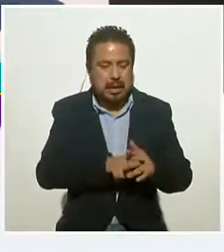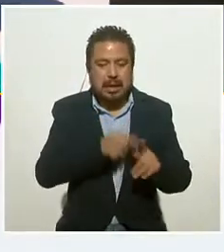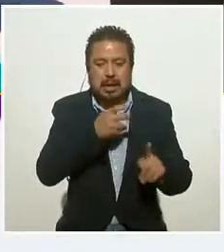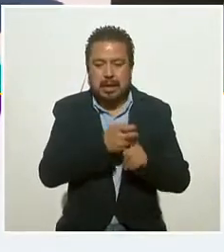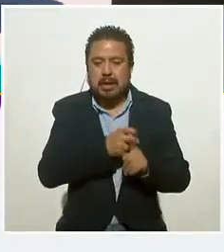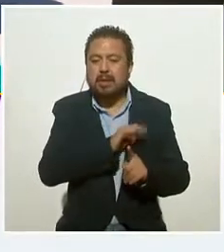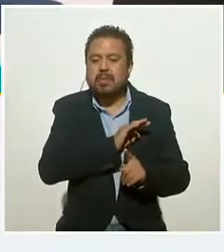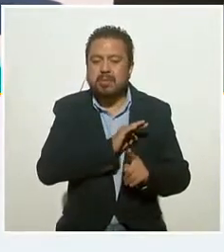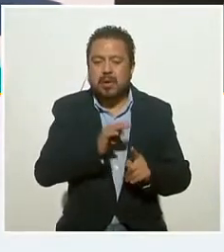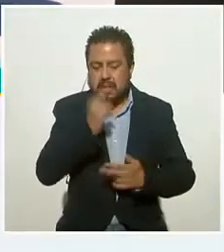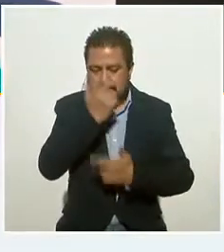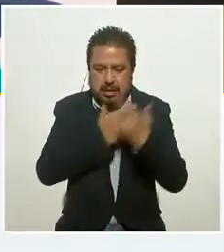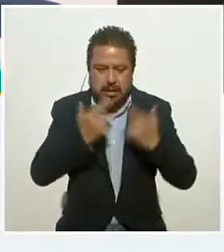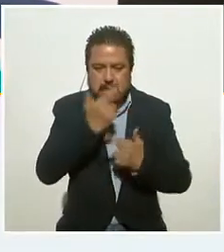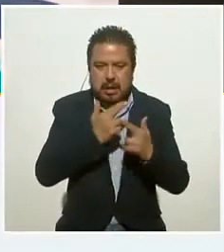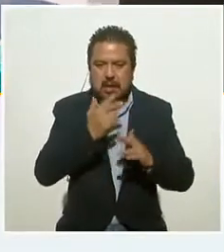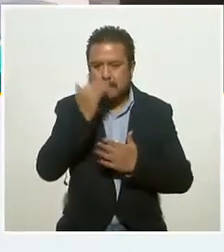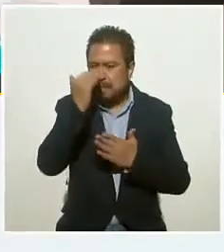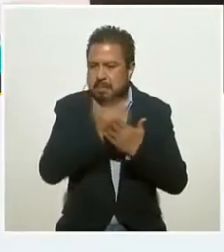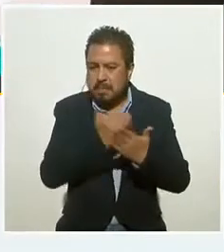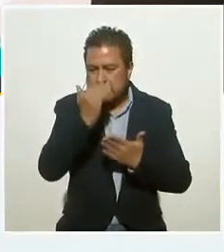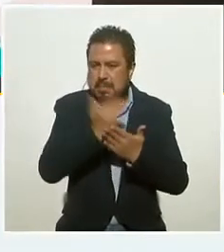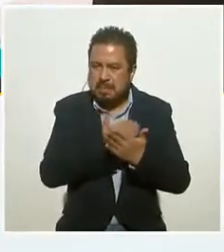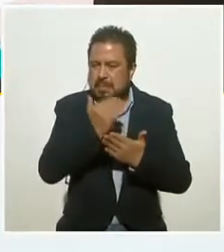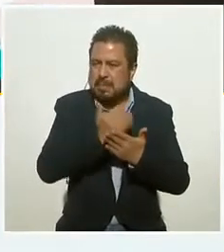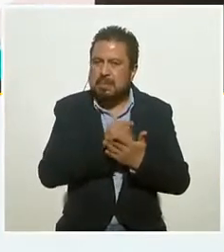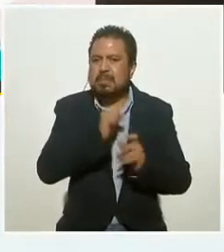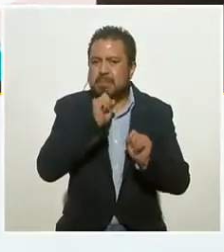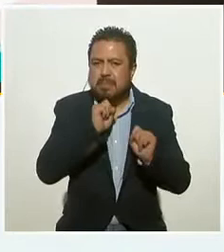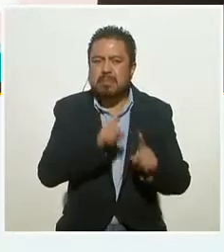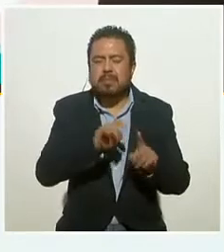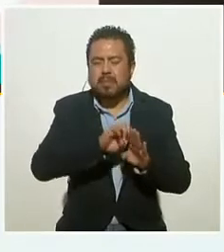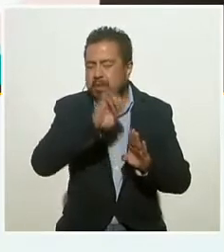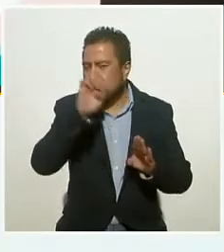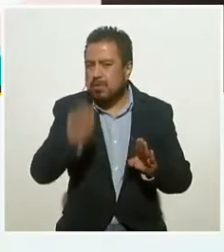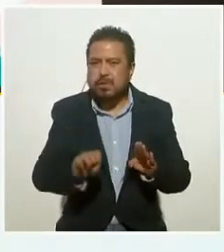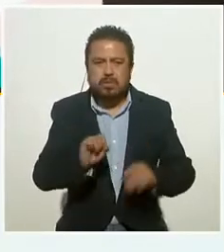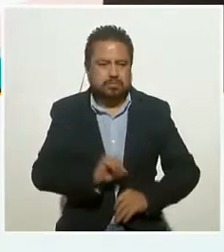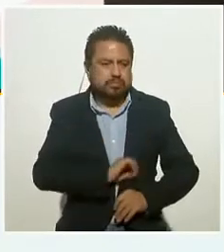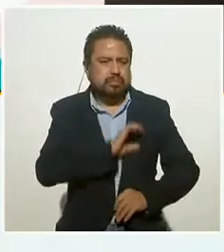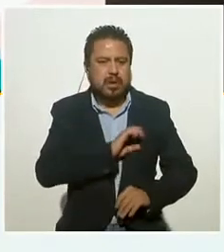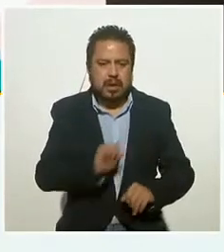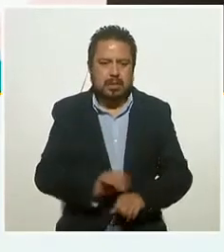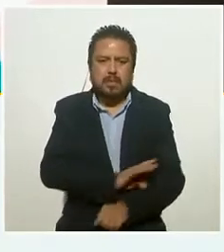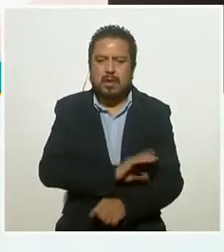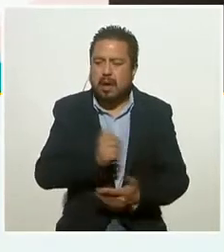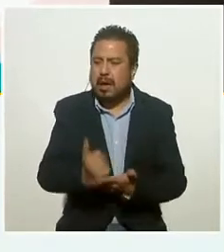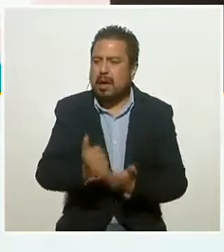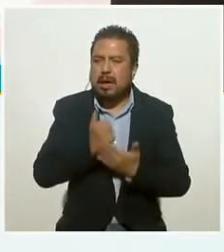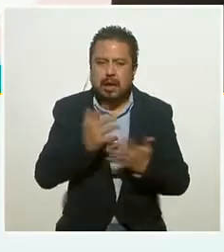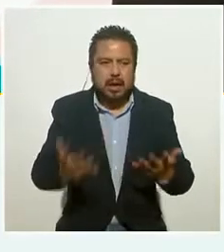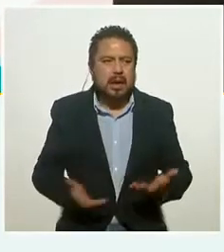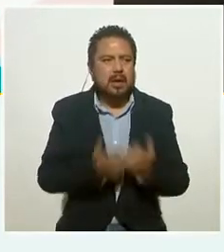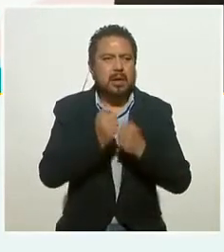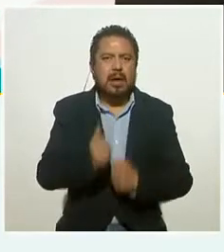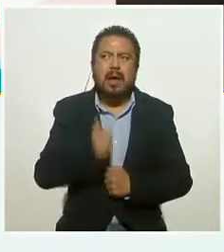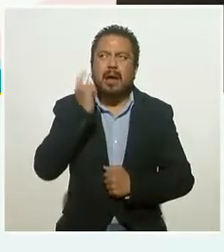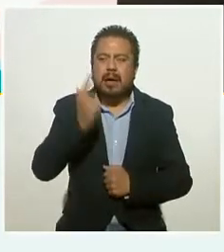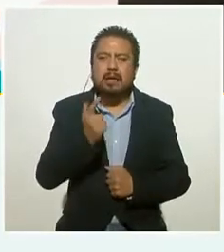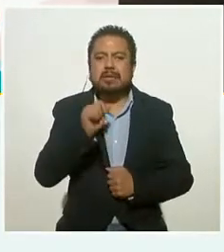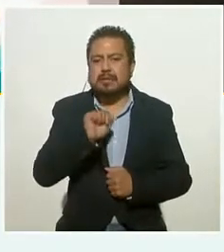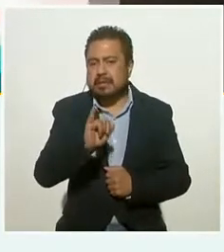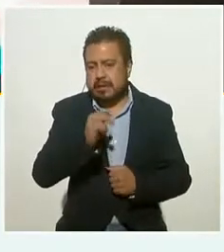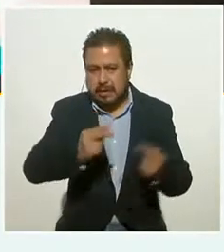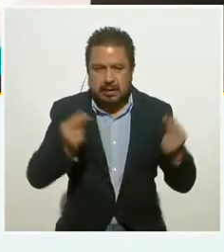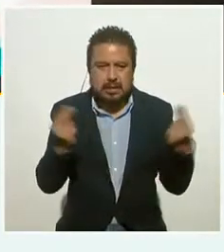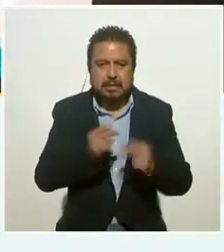poder regularlas, o sea, bajarle la intensidad o también, por ejemplo, nutrir las emociones que me ayudan a lograr algo. Si